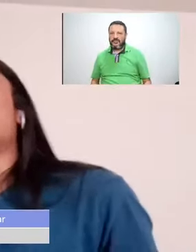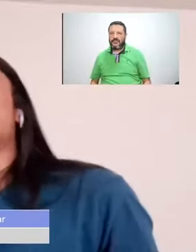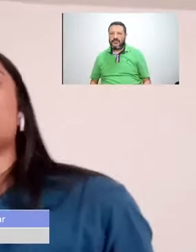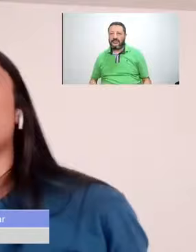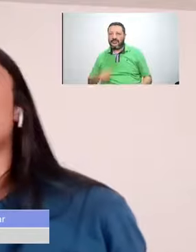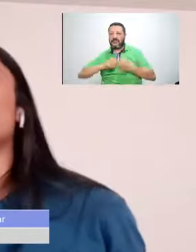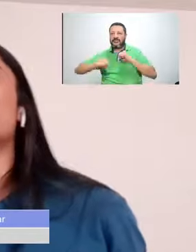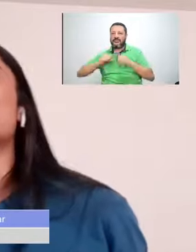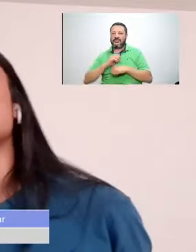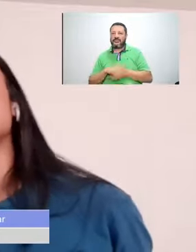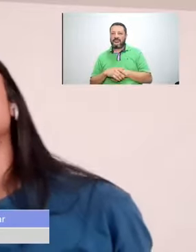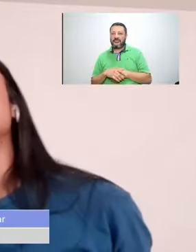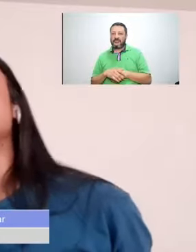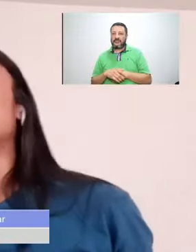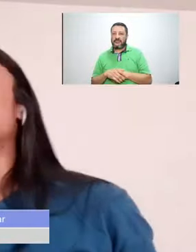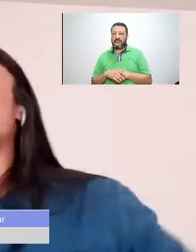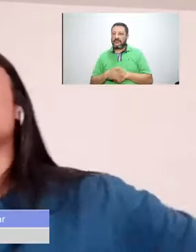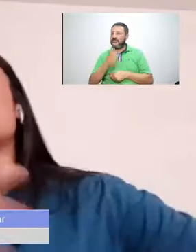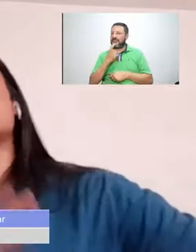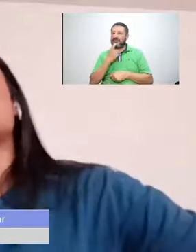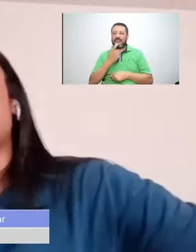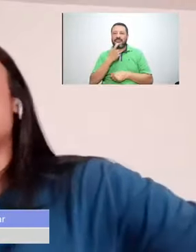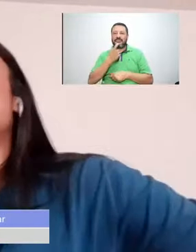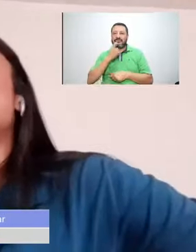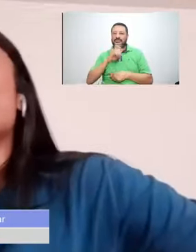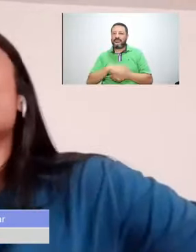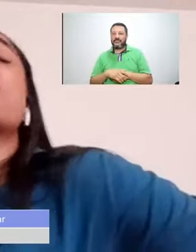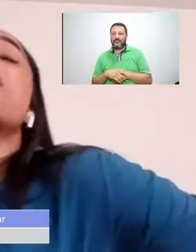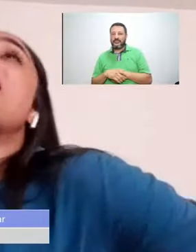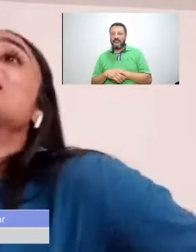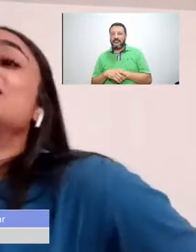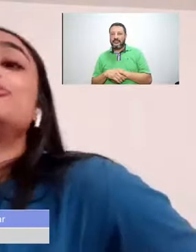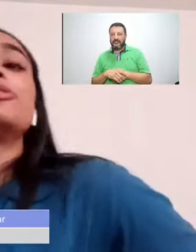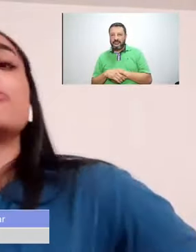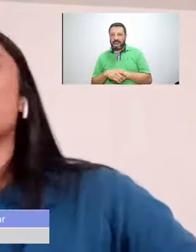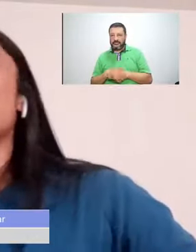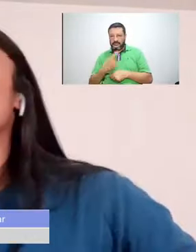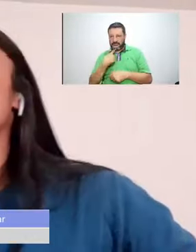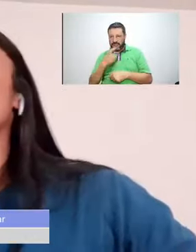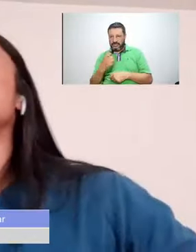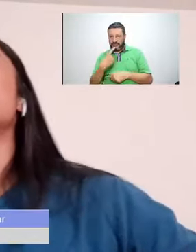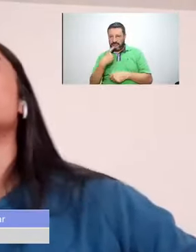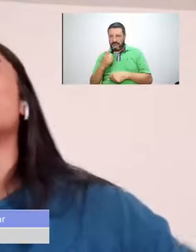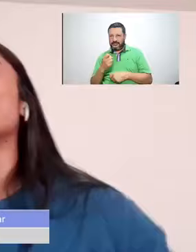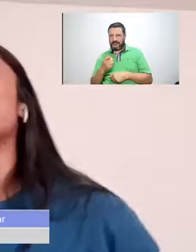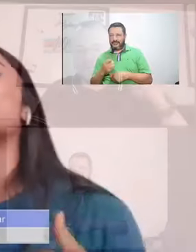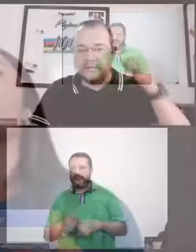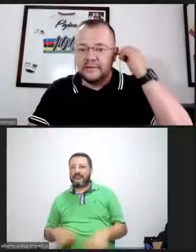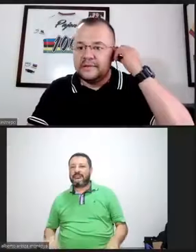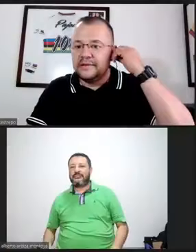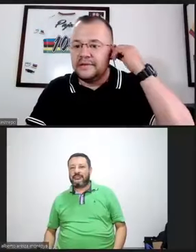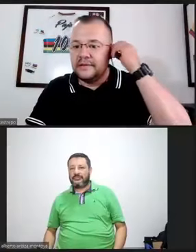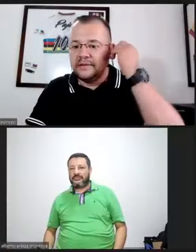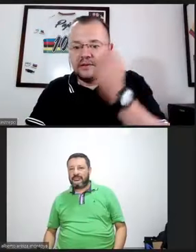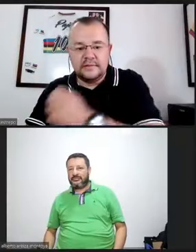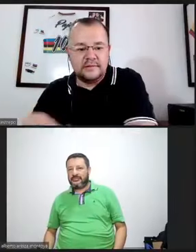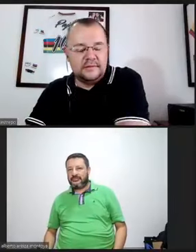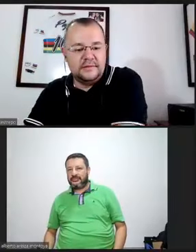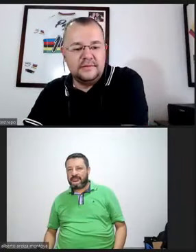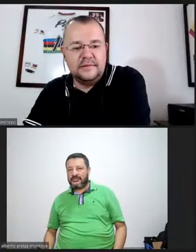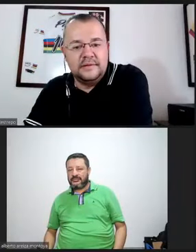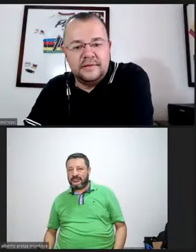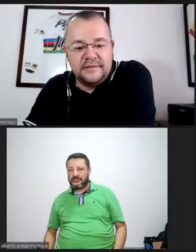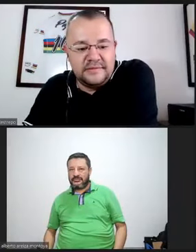pues no aguantas, y ese es uno de los ejercicios que más duro me da. Entonces mi entrenador me tiene que poner poco